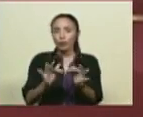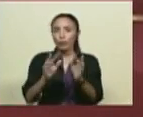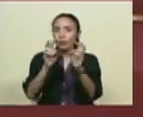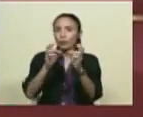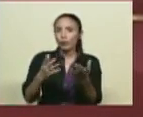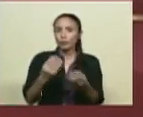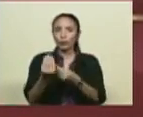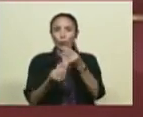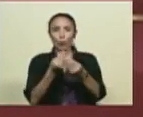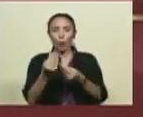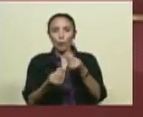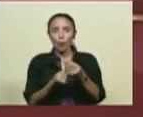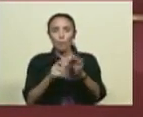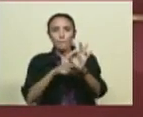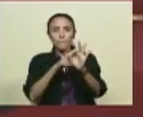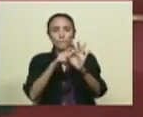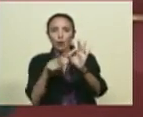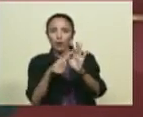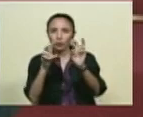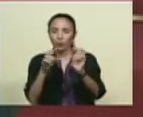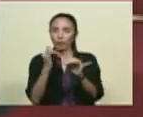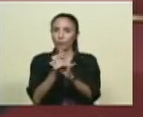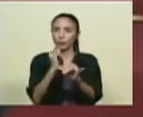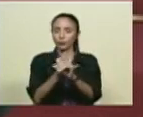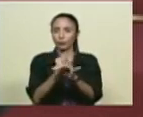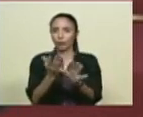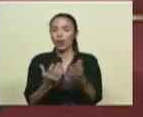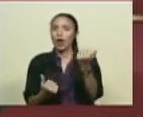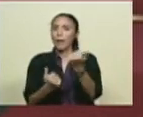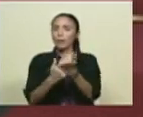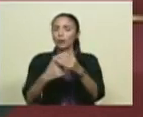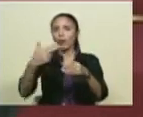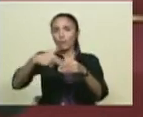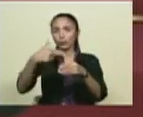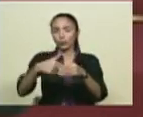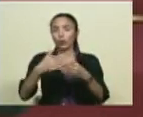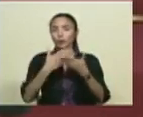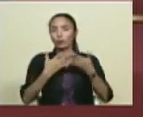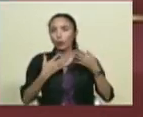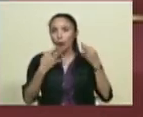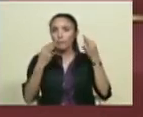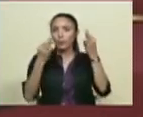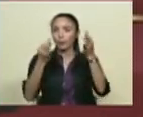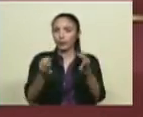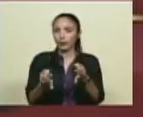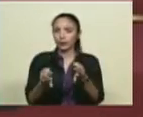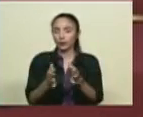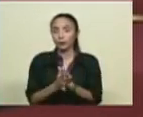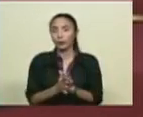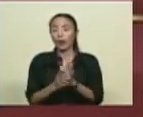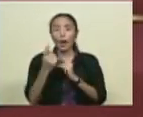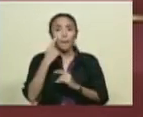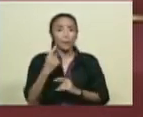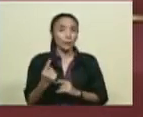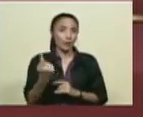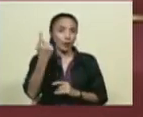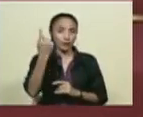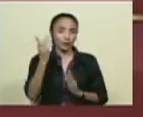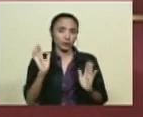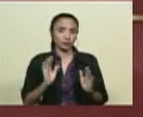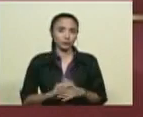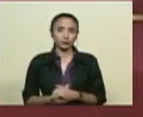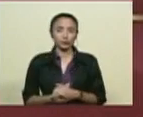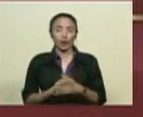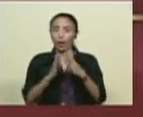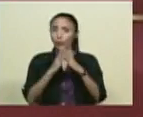de criptomoneda respaldada en petróleo. Voy a hacer esa propuesta primera vez que lo digo, se la voy a hacer llegar